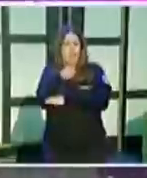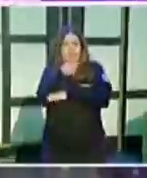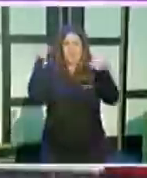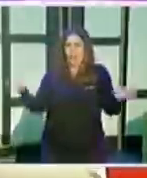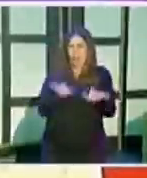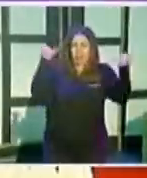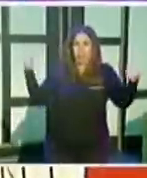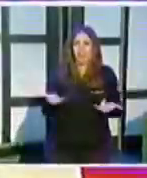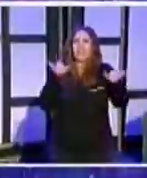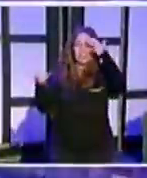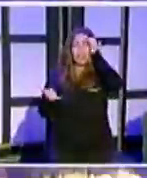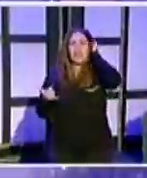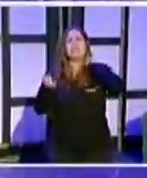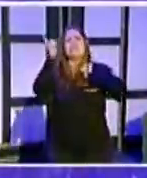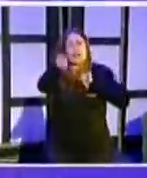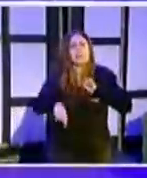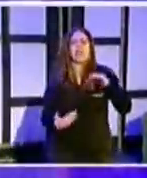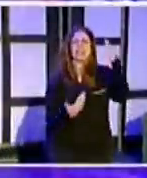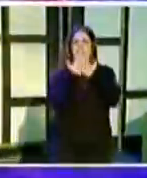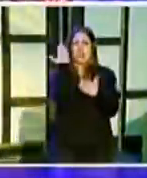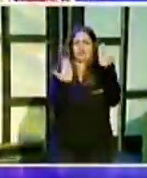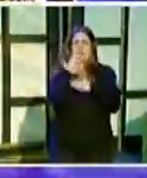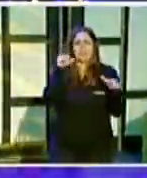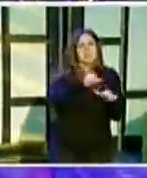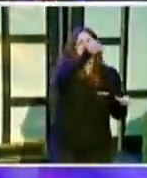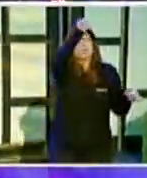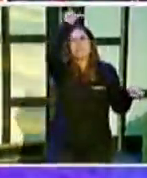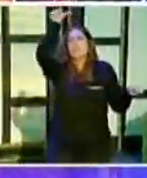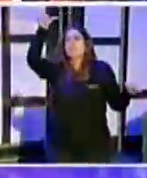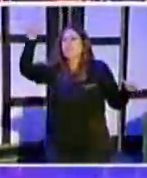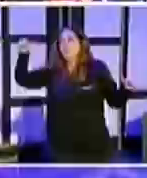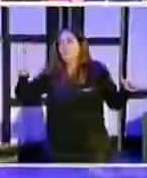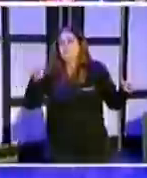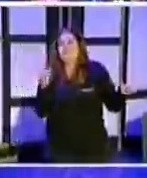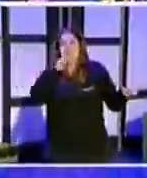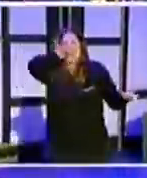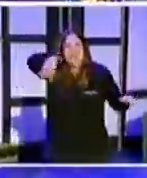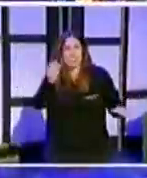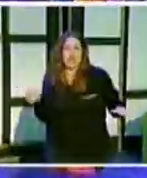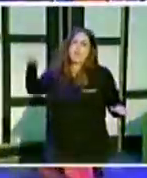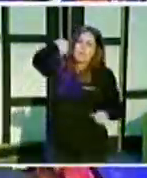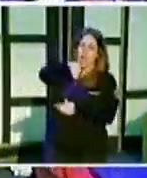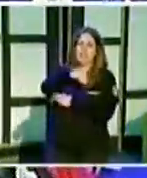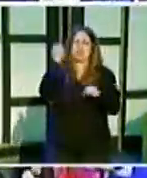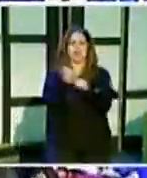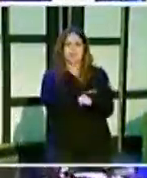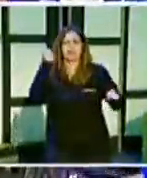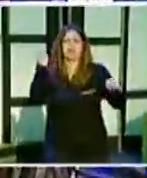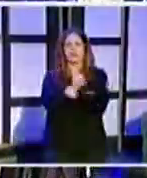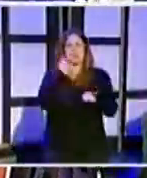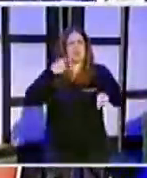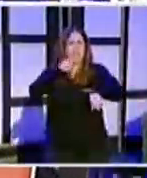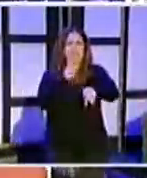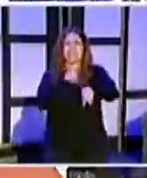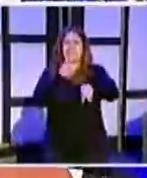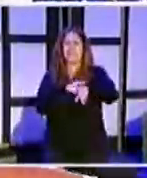deber. Por nada se hacen eternas 3 horas de más, de más, que no dejan tiempo para el